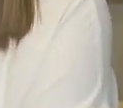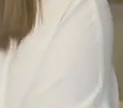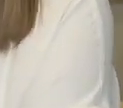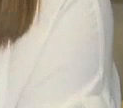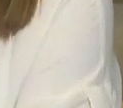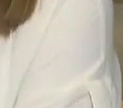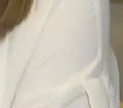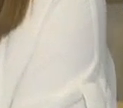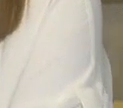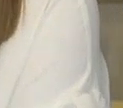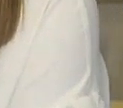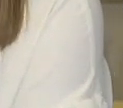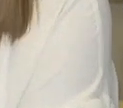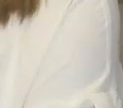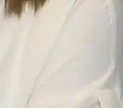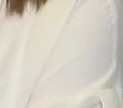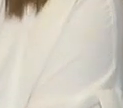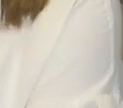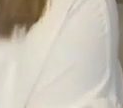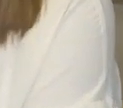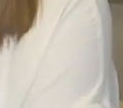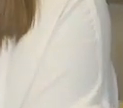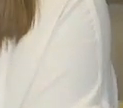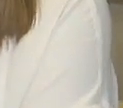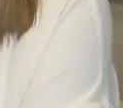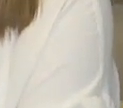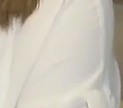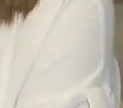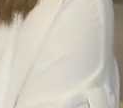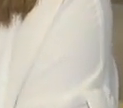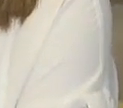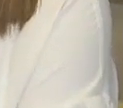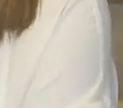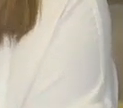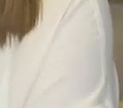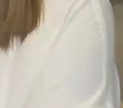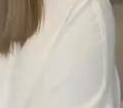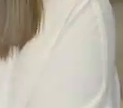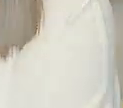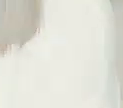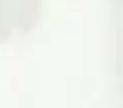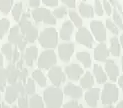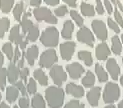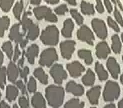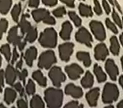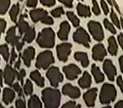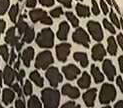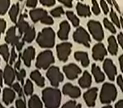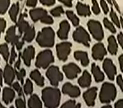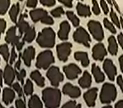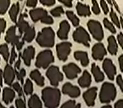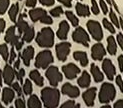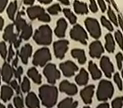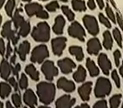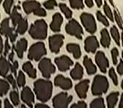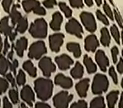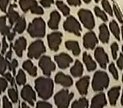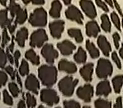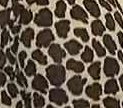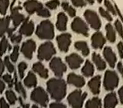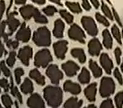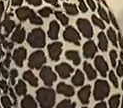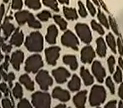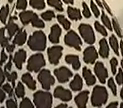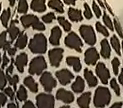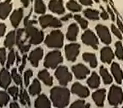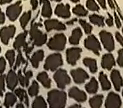www.representantesavon.com.es o comunicándose a la línea 1-700-444-000. Gracias a Avon soy la